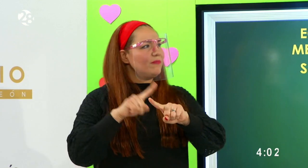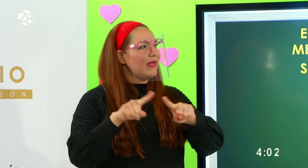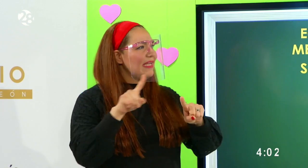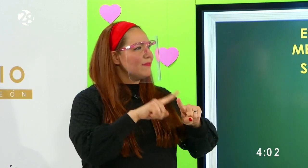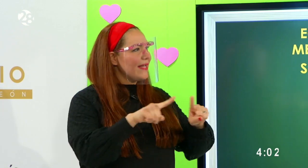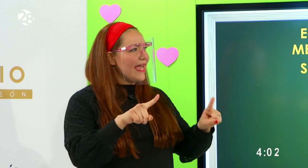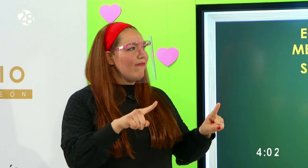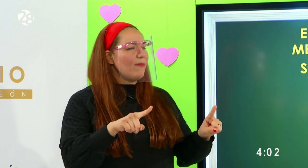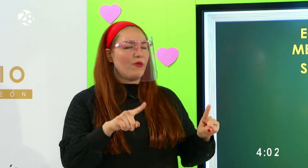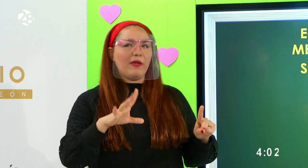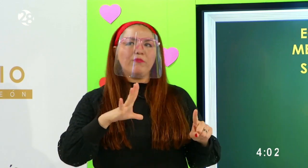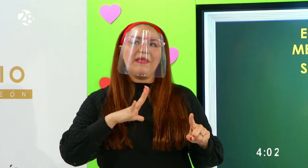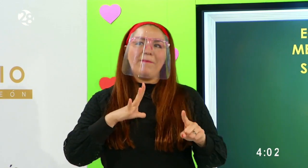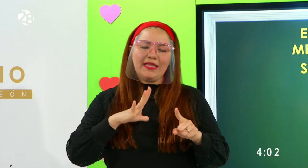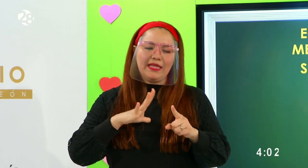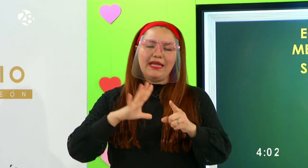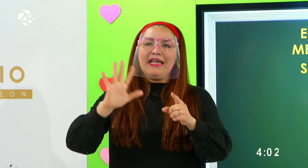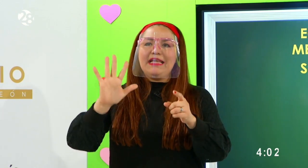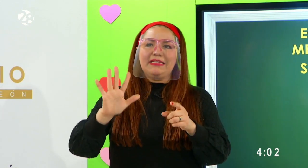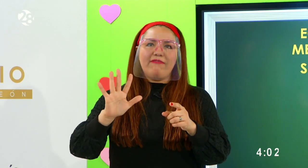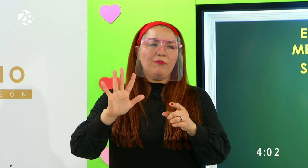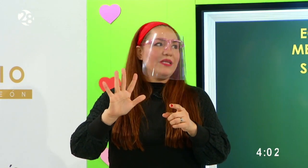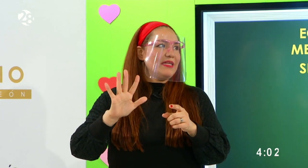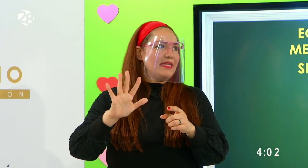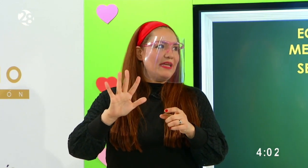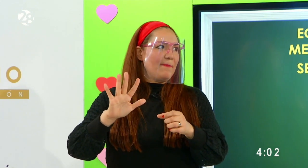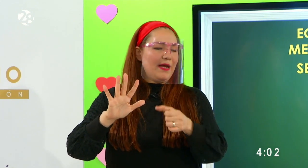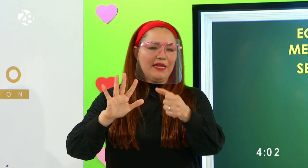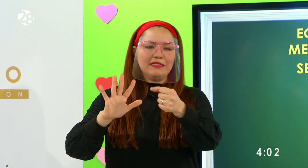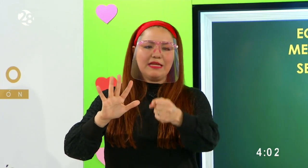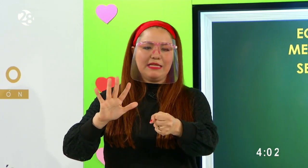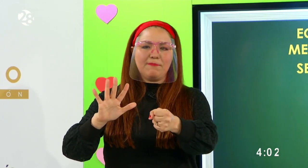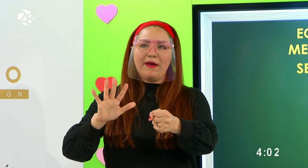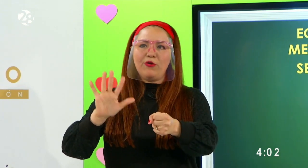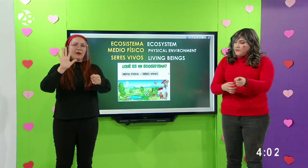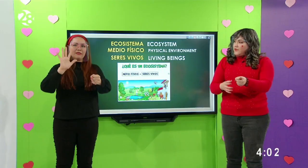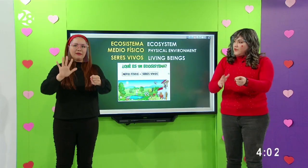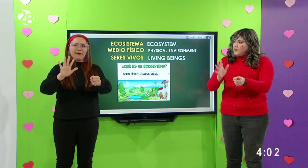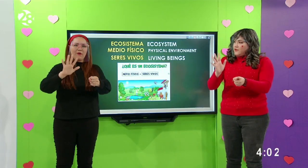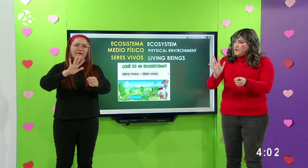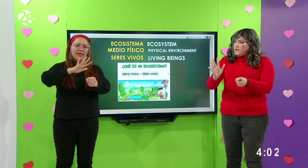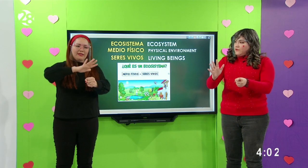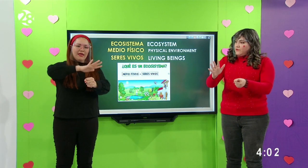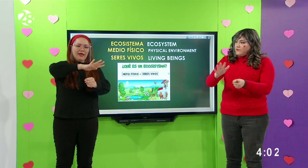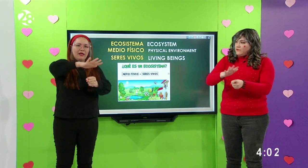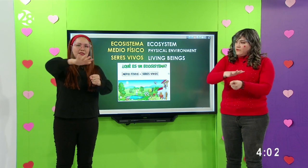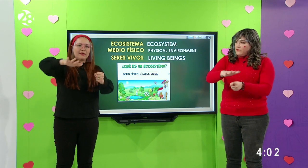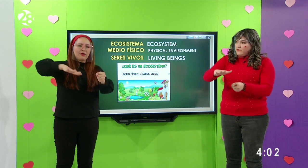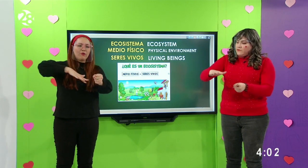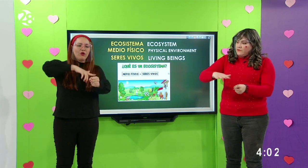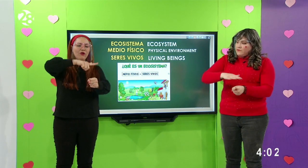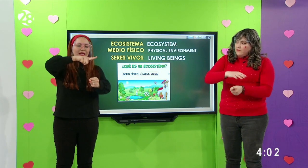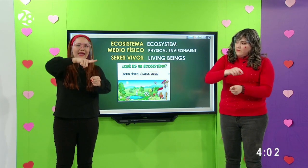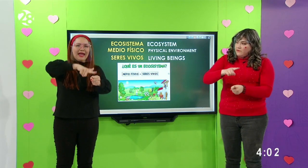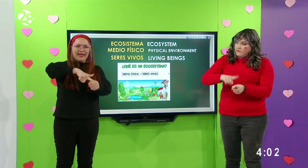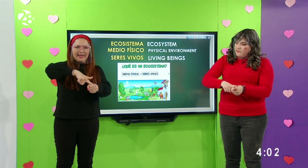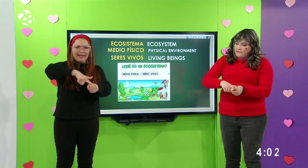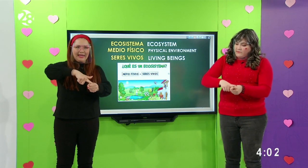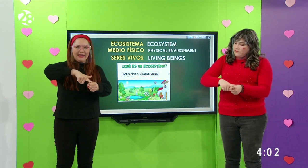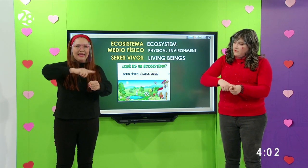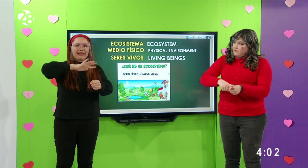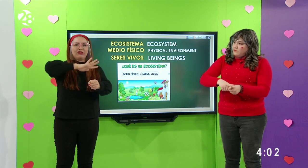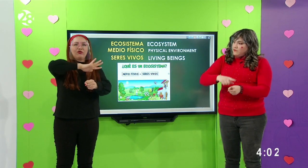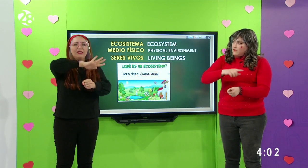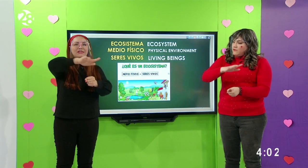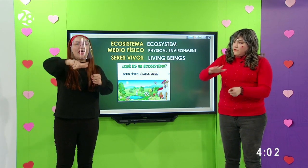pues es variable porque sí, depende. Si vemos la seña de animales, es mano base, mano abierta, círculo y calle en